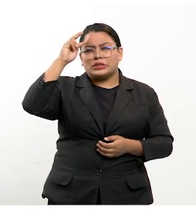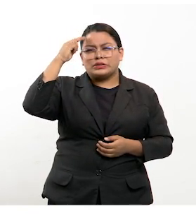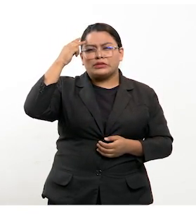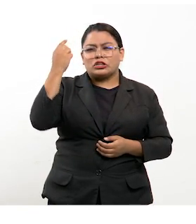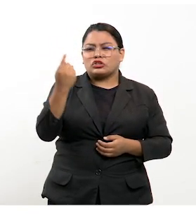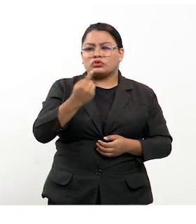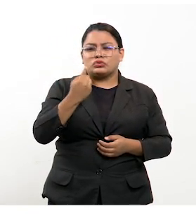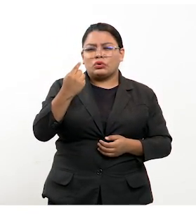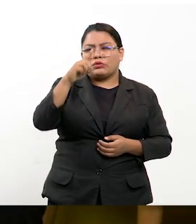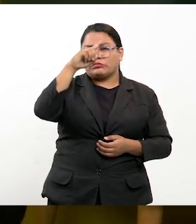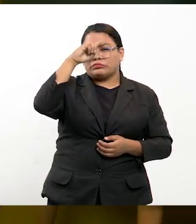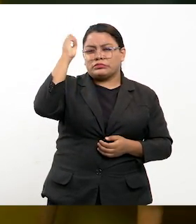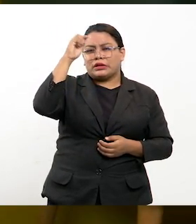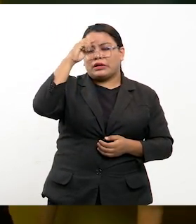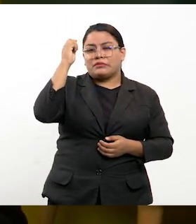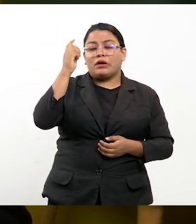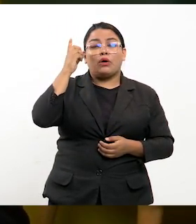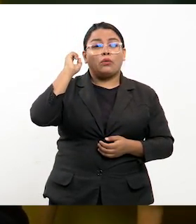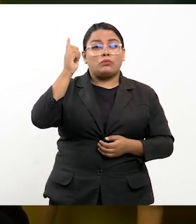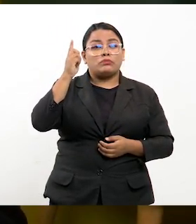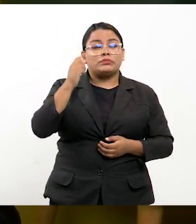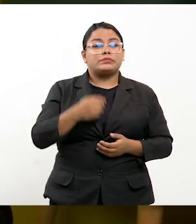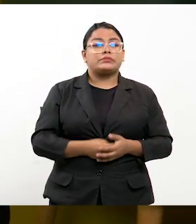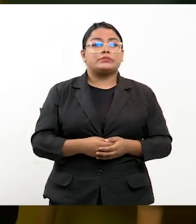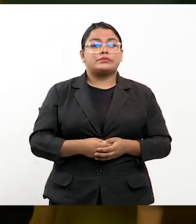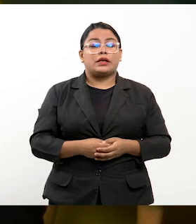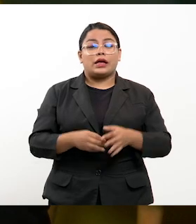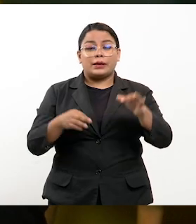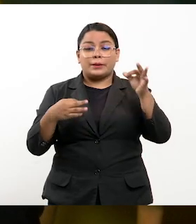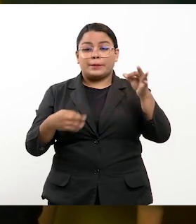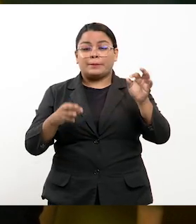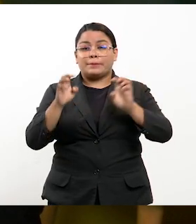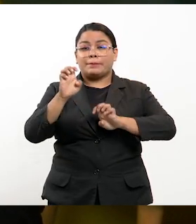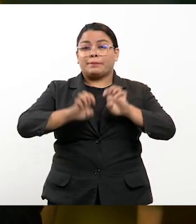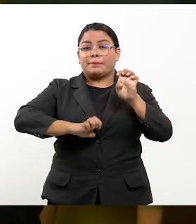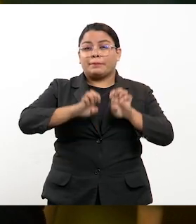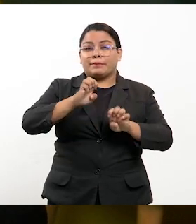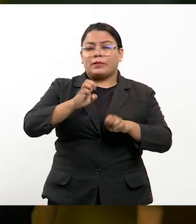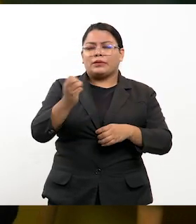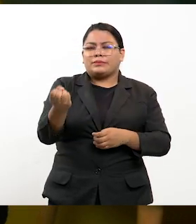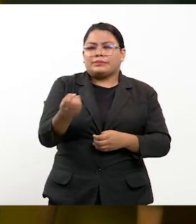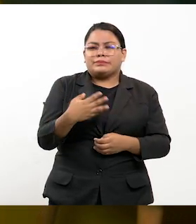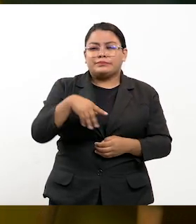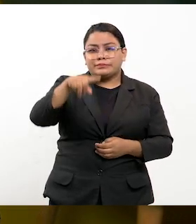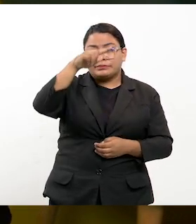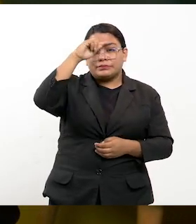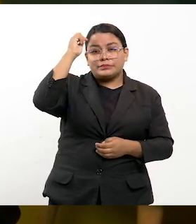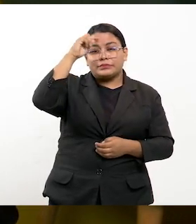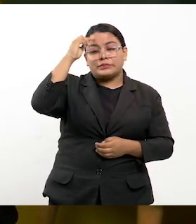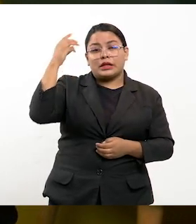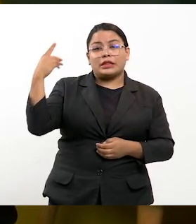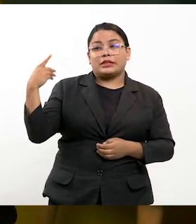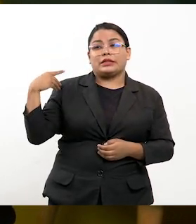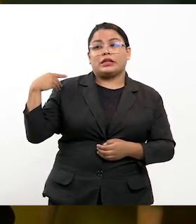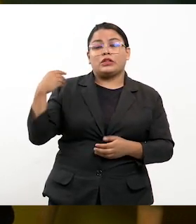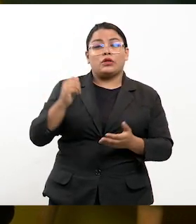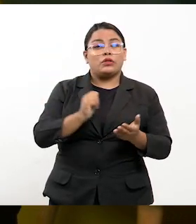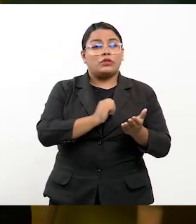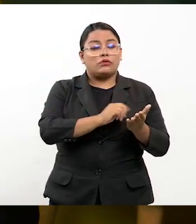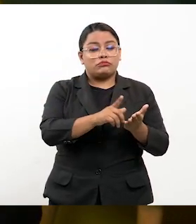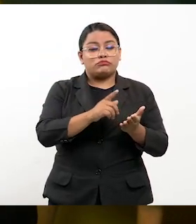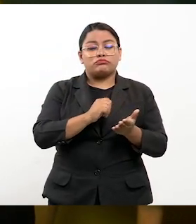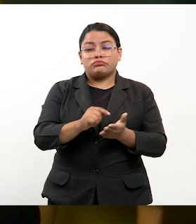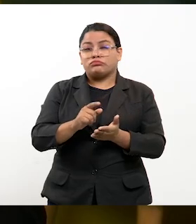solamente trabajo del docente. El documento de evaluación también nos dice que es trabajo del director del centro